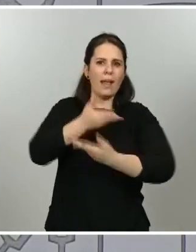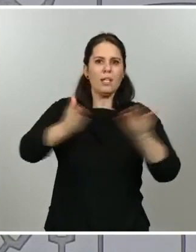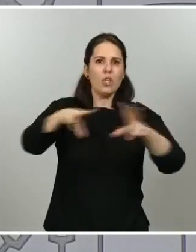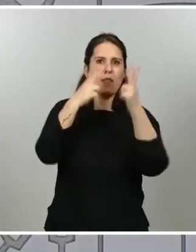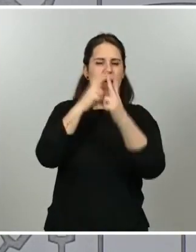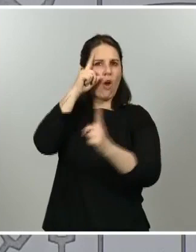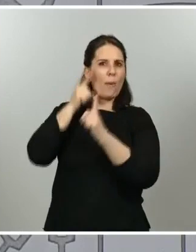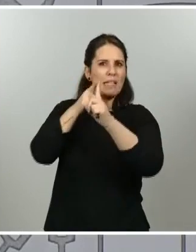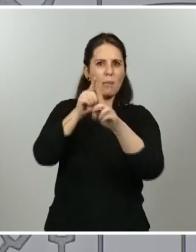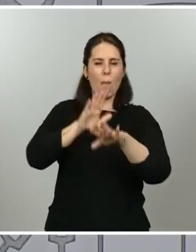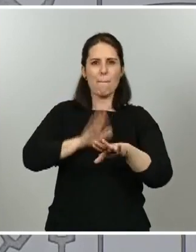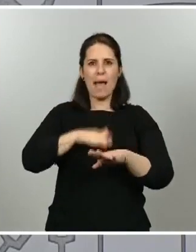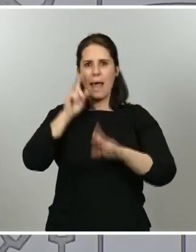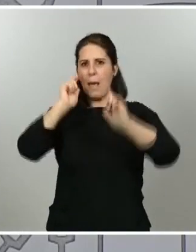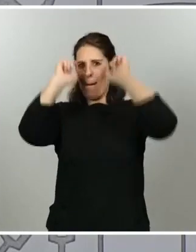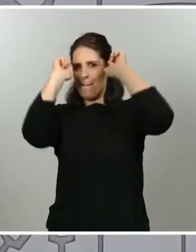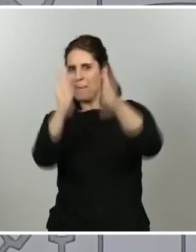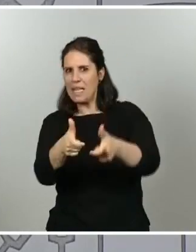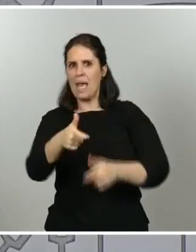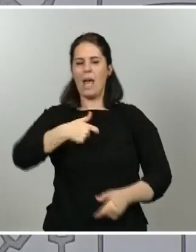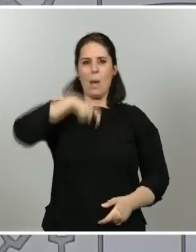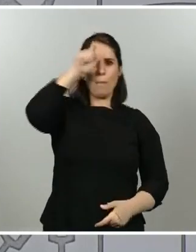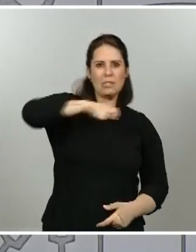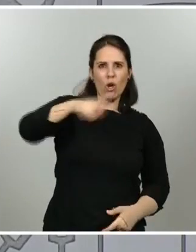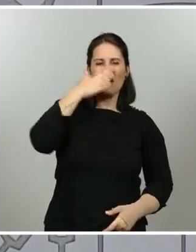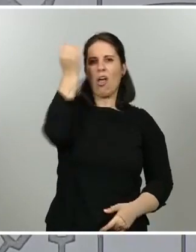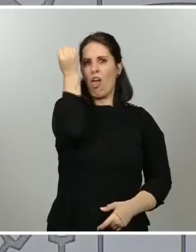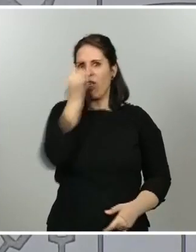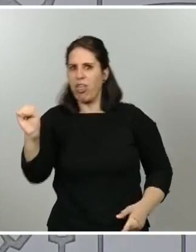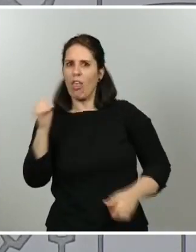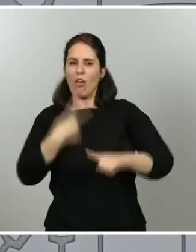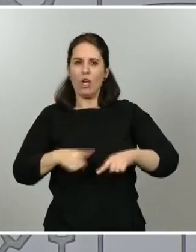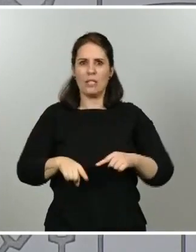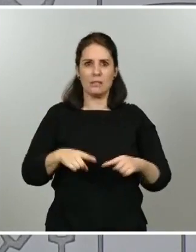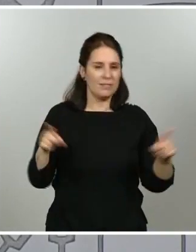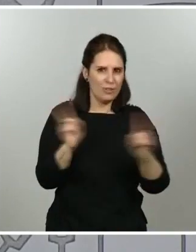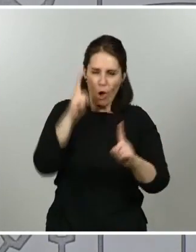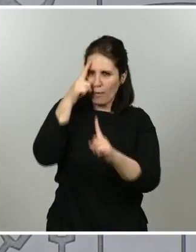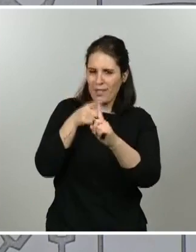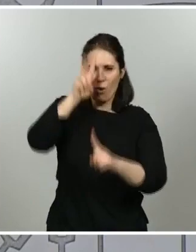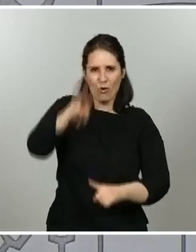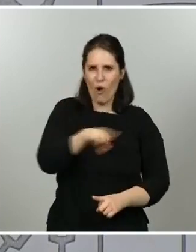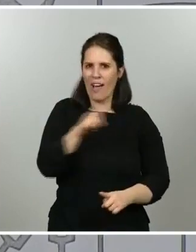atrapar o pillar a las personas en infracciones. Todo esto se hace para controlar la transmisión de un virus.